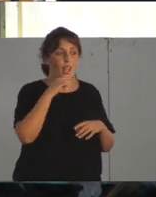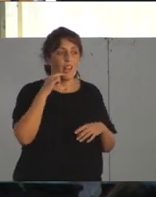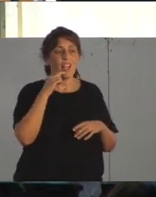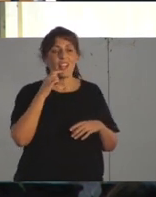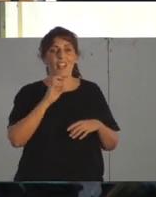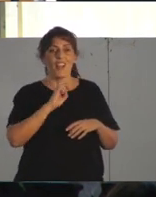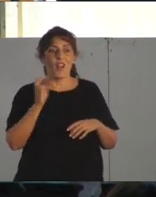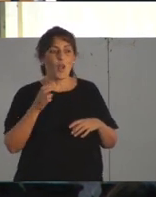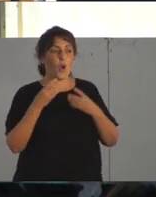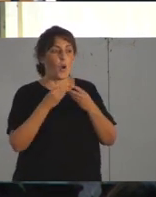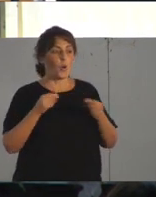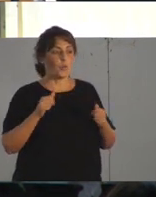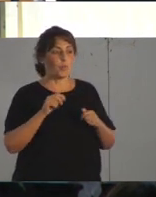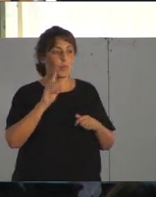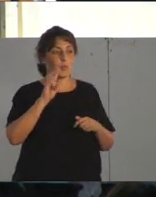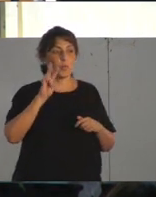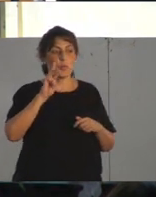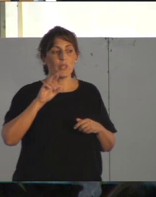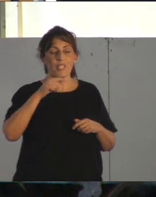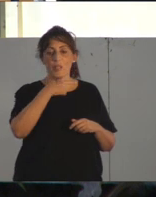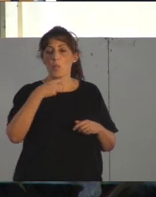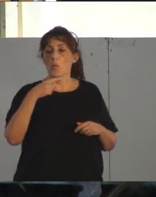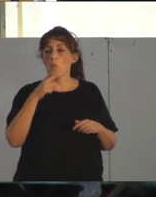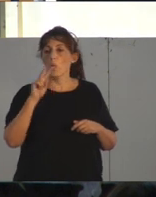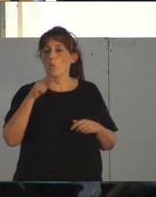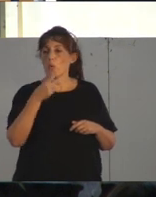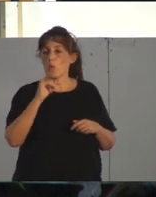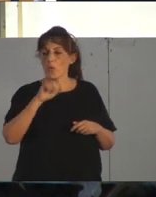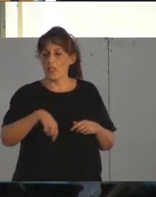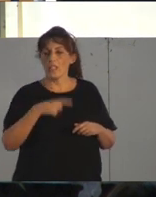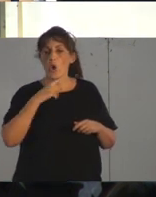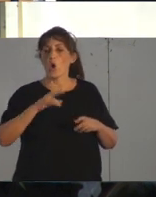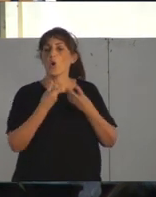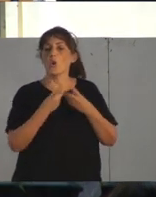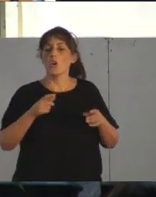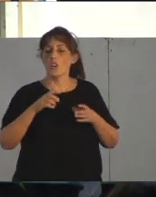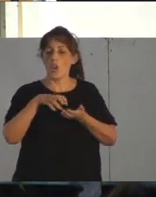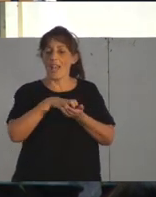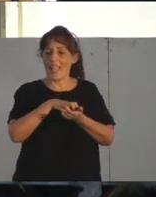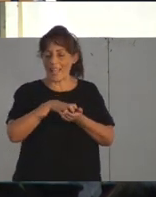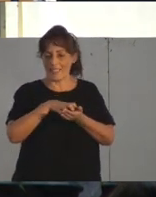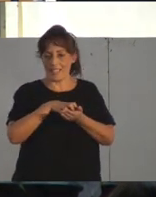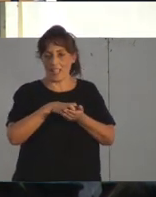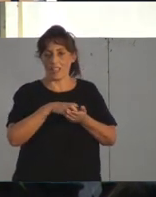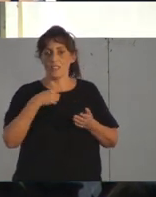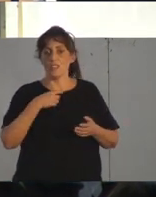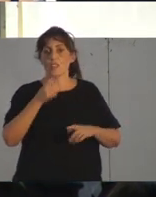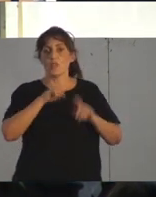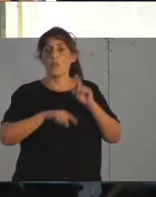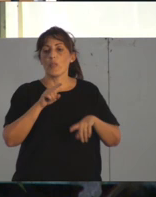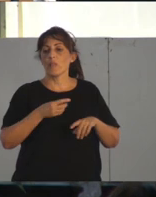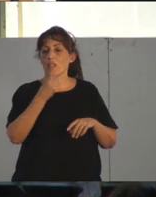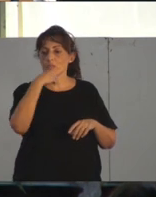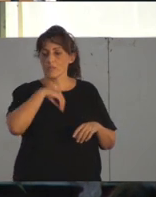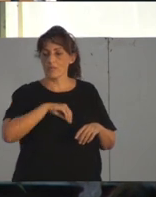textura pudín es como más gruesita. Las gelatinas es otra adaptación. Conocéis muchas gelatinas. En